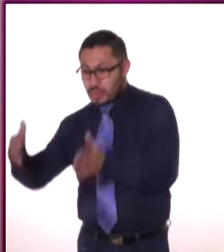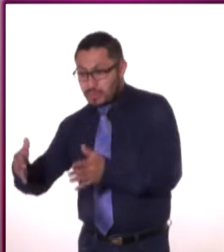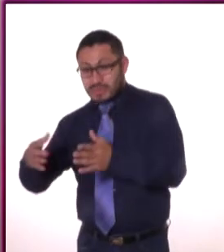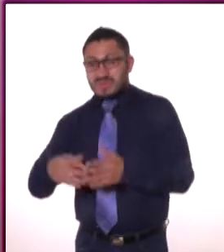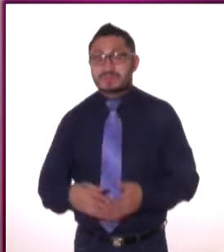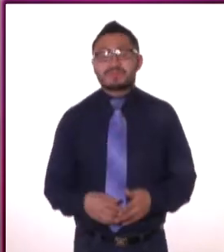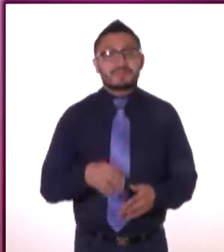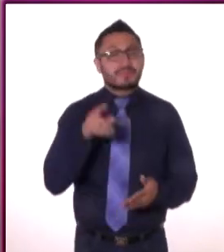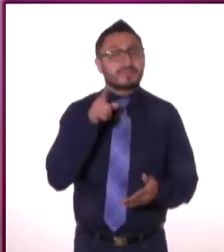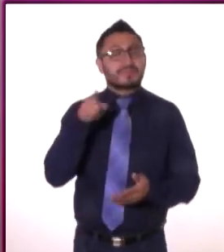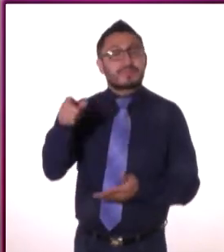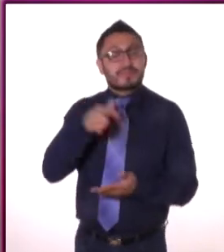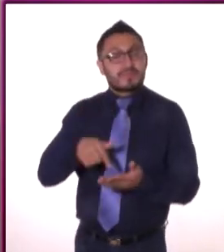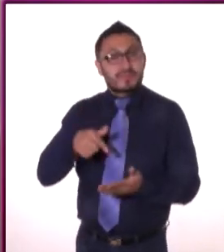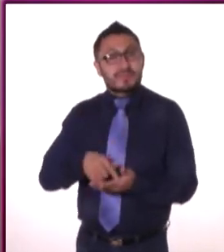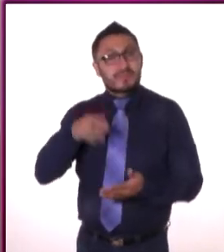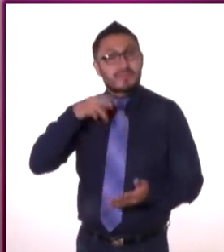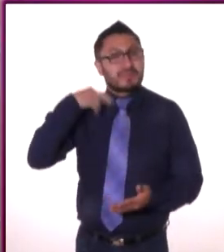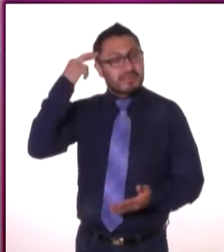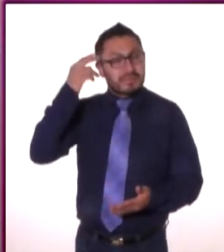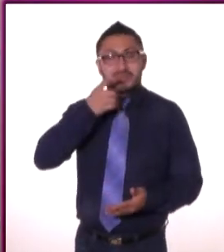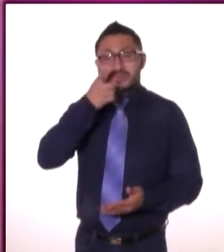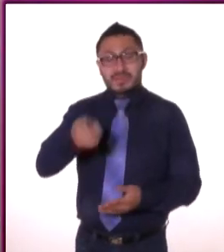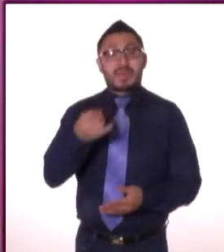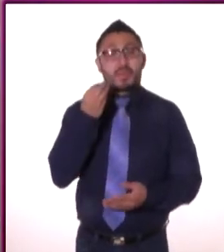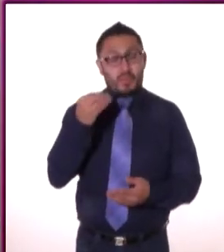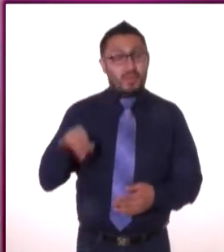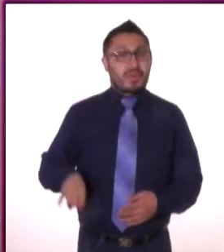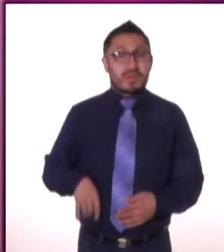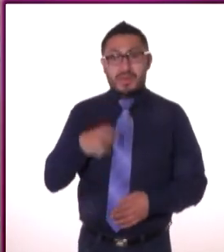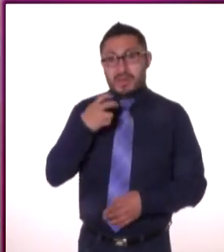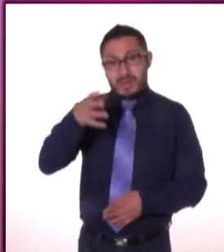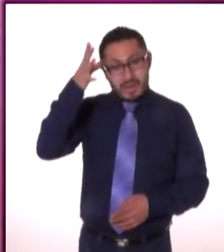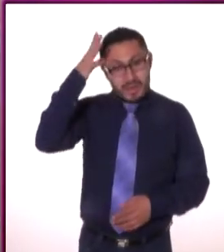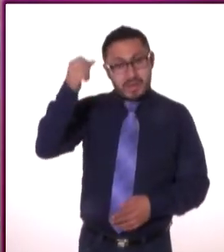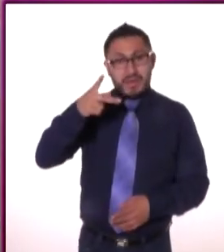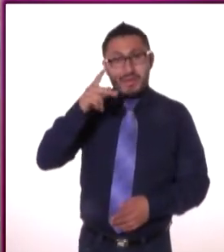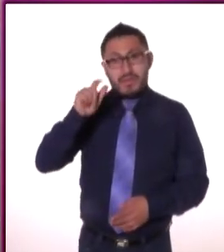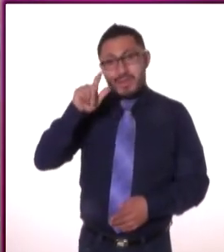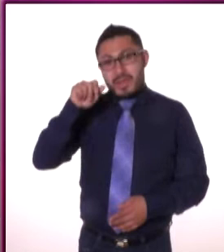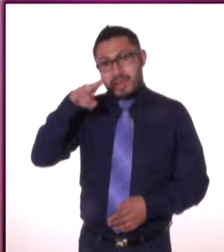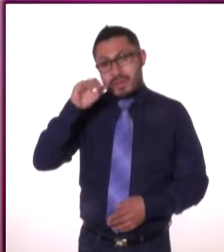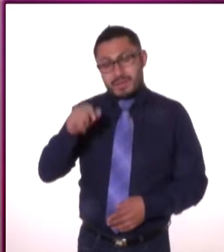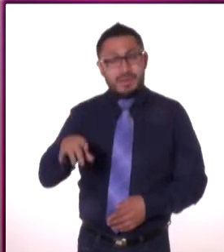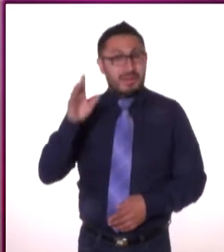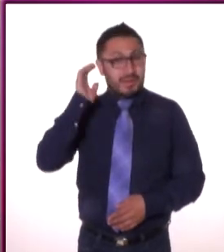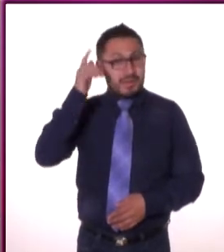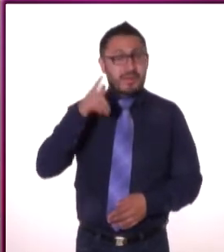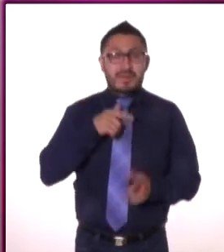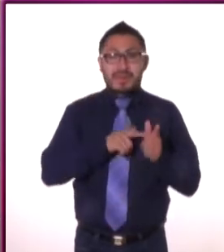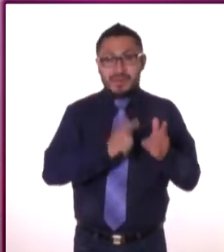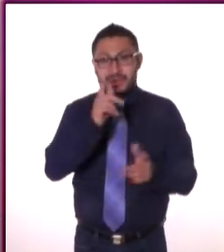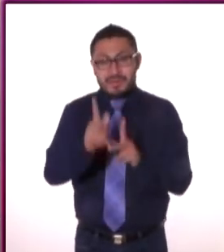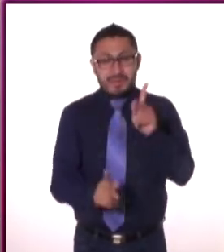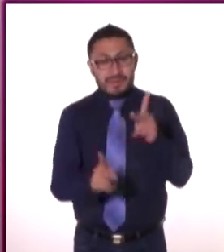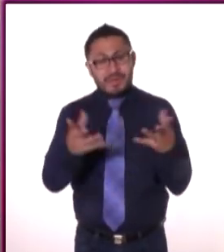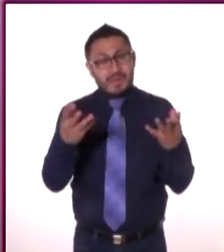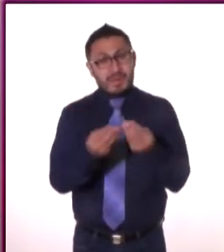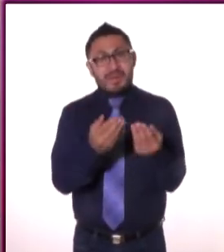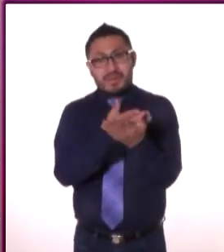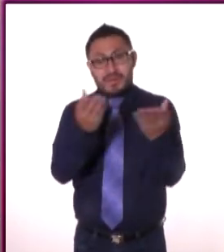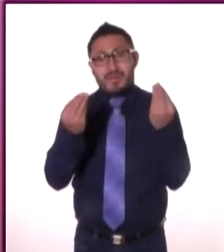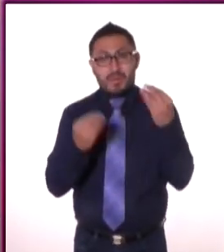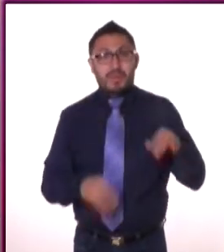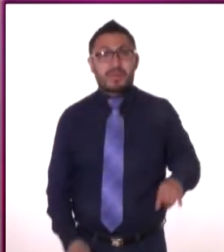el rey le dice, ¿no? Sí, muy interesante. De ahí viene todo el concepto de la palanca. Nos encantaría poder